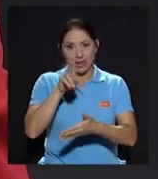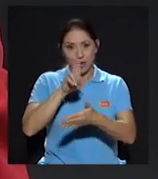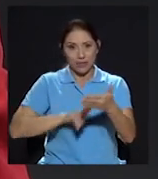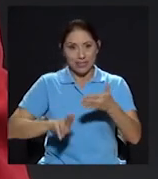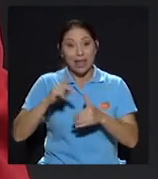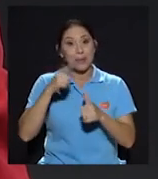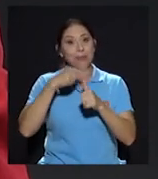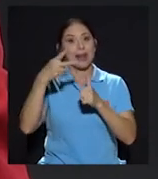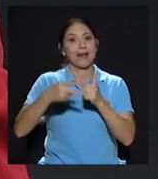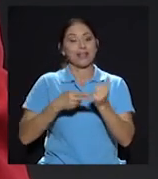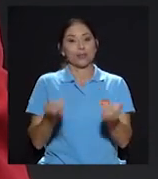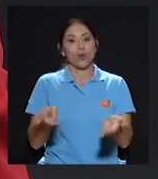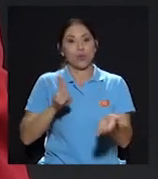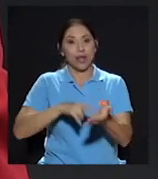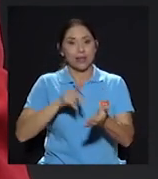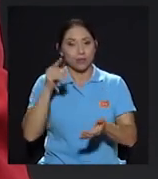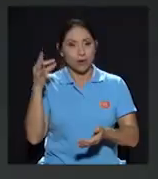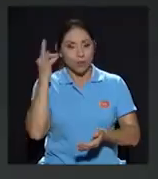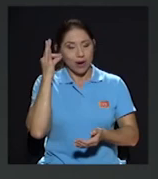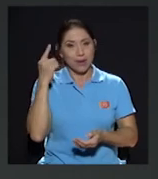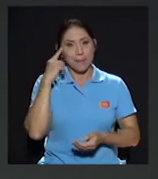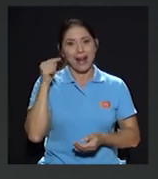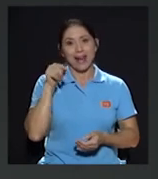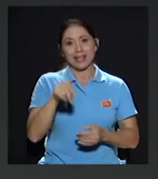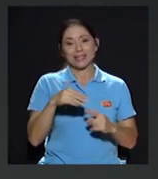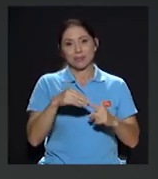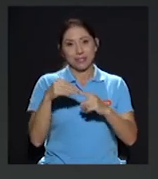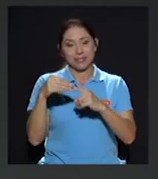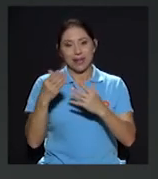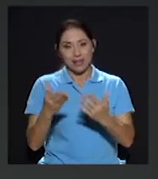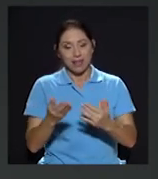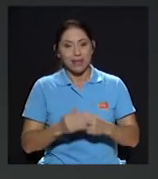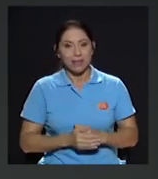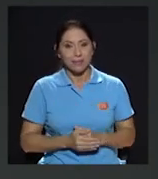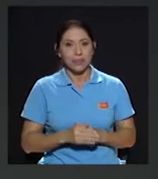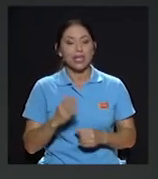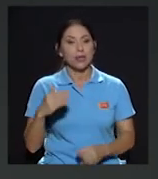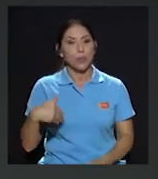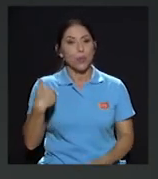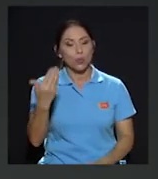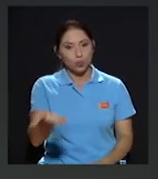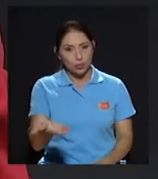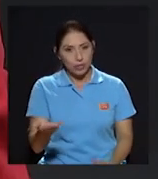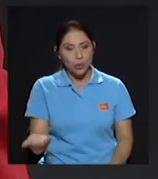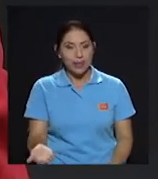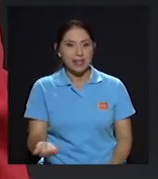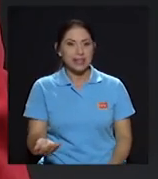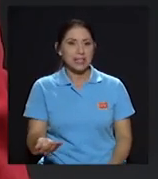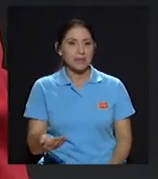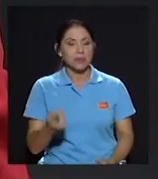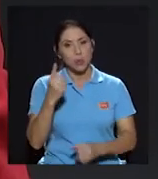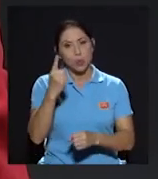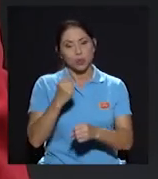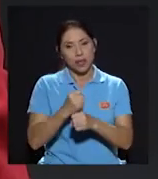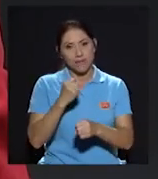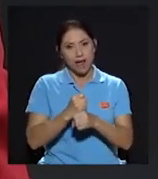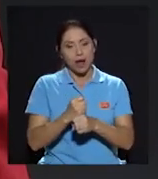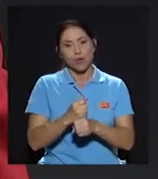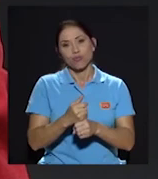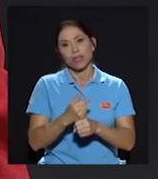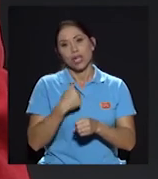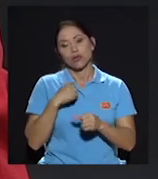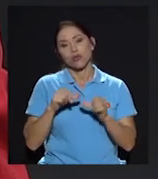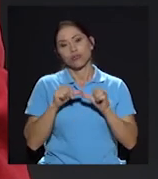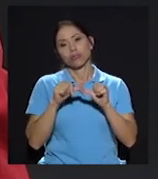contrataron a una mujer para esa especialidad y posteriormente digamos un trabajo en el que estuve por